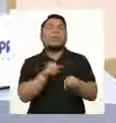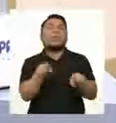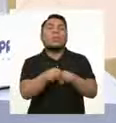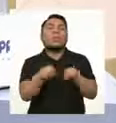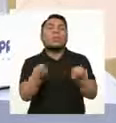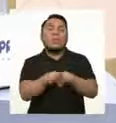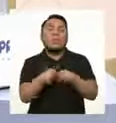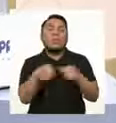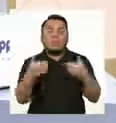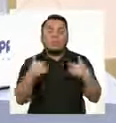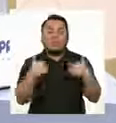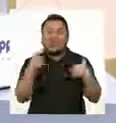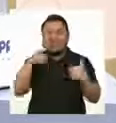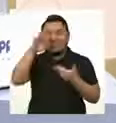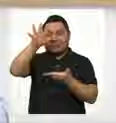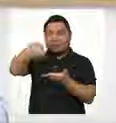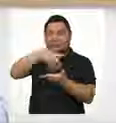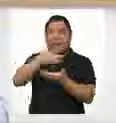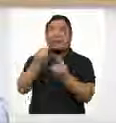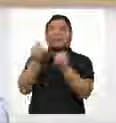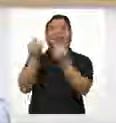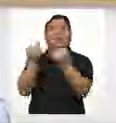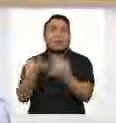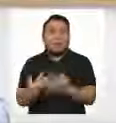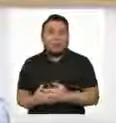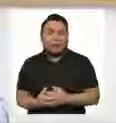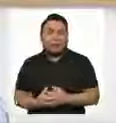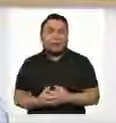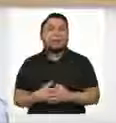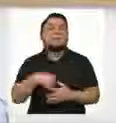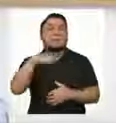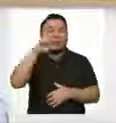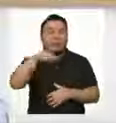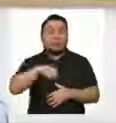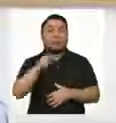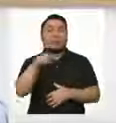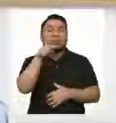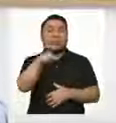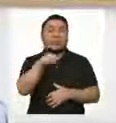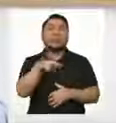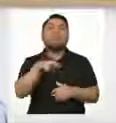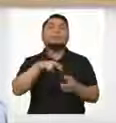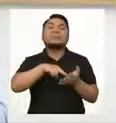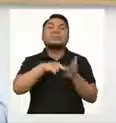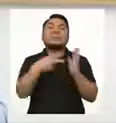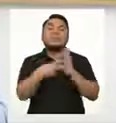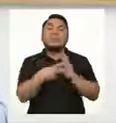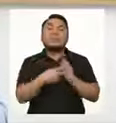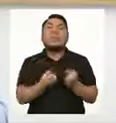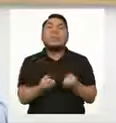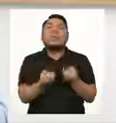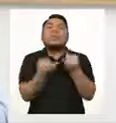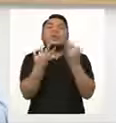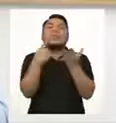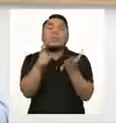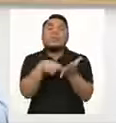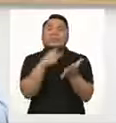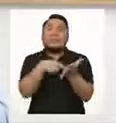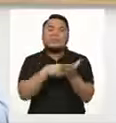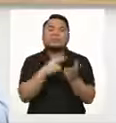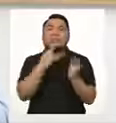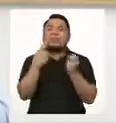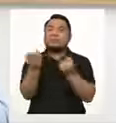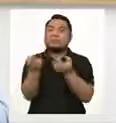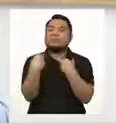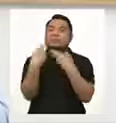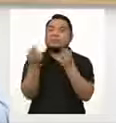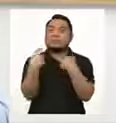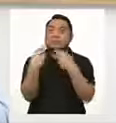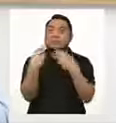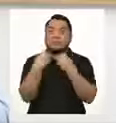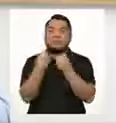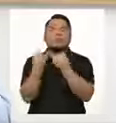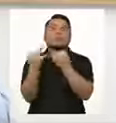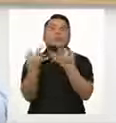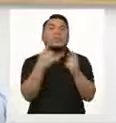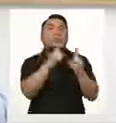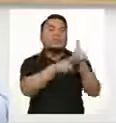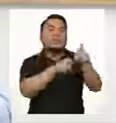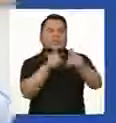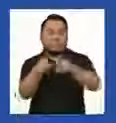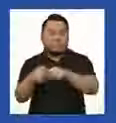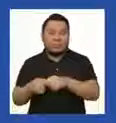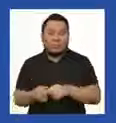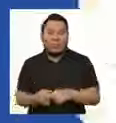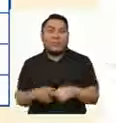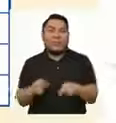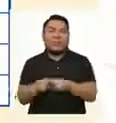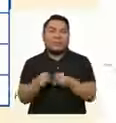a lo que tenemos en la tabla de conteo. Sí, porque representa la cantidad de veces que se repite el dato en la encuesta analizada. Es